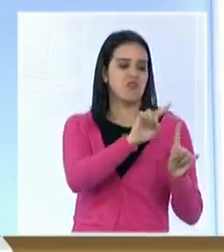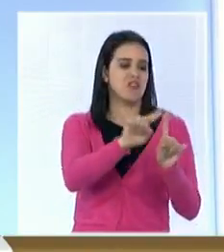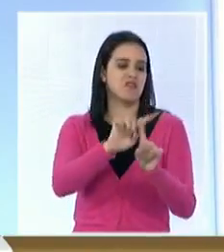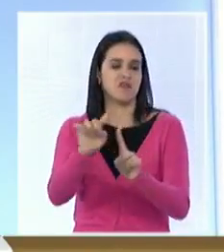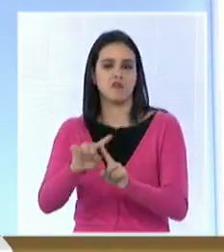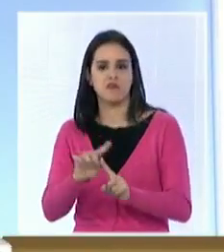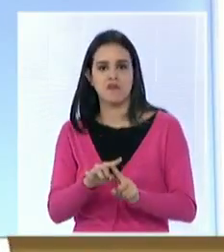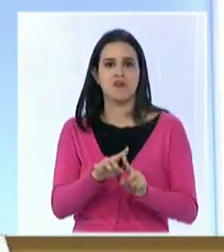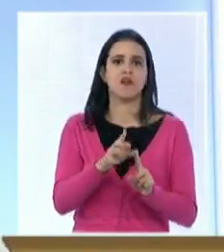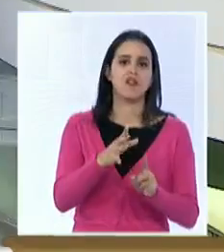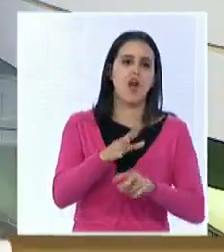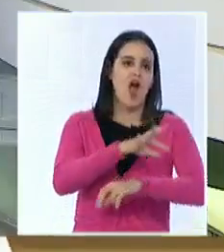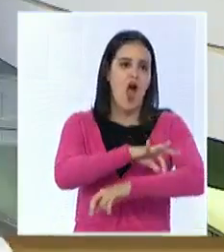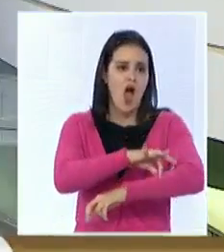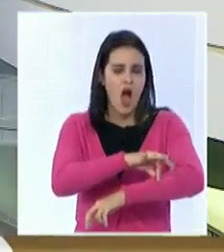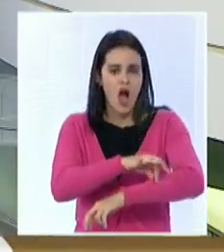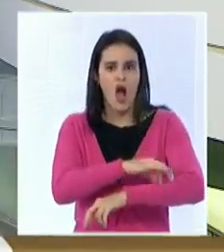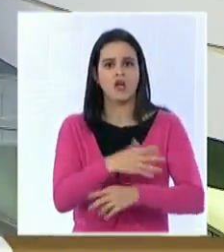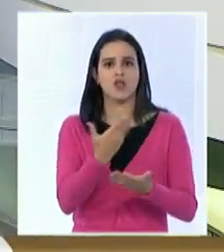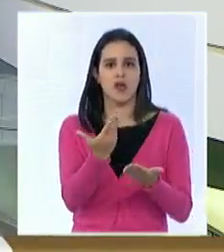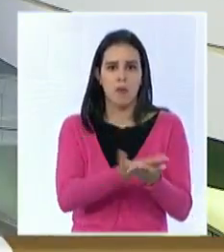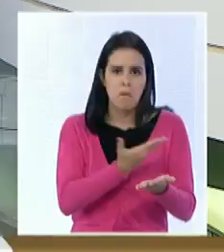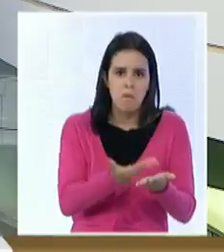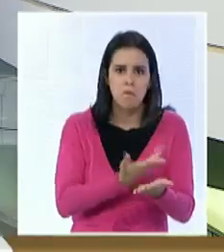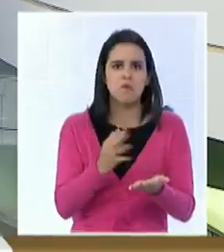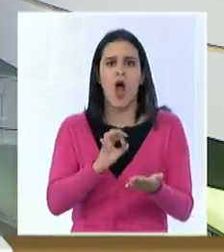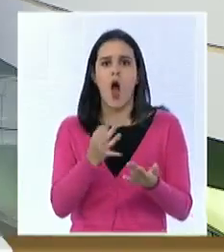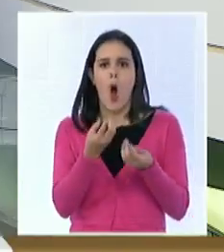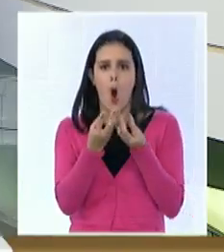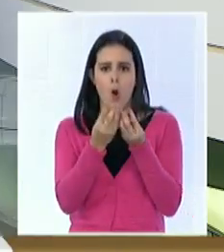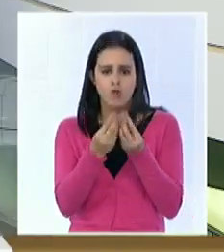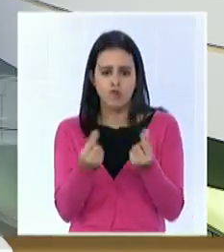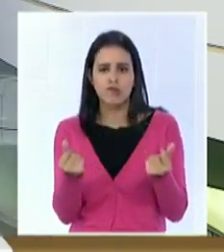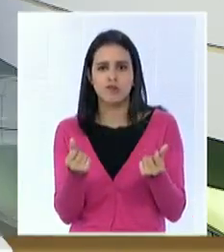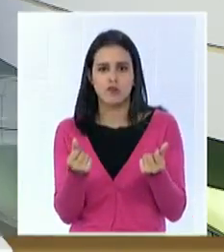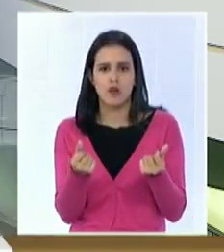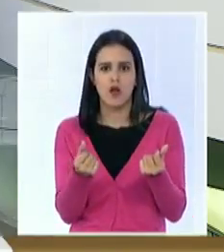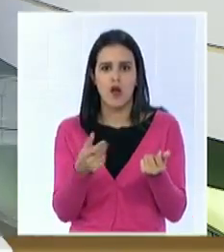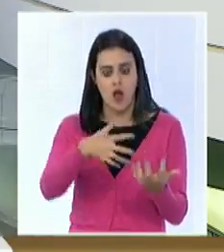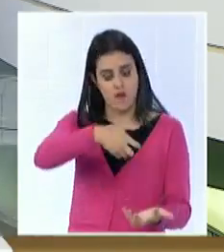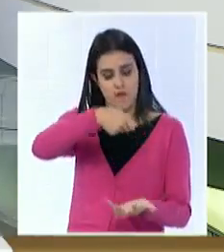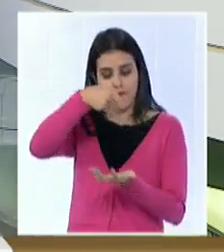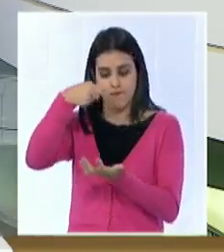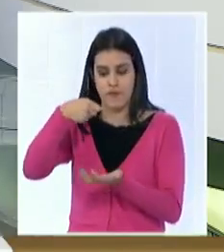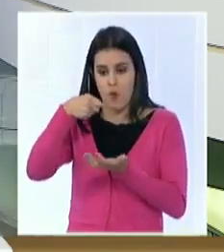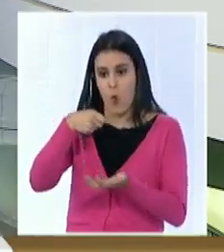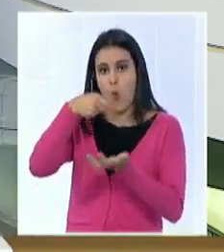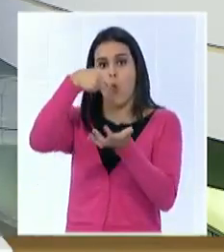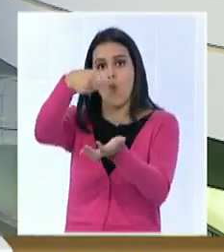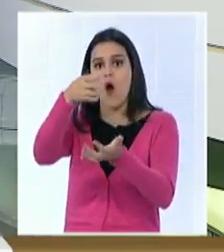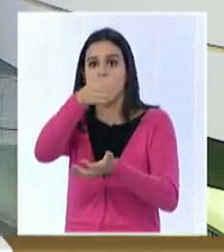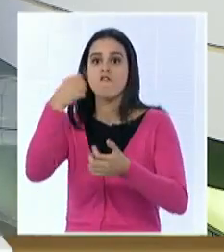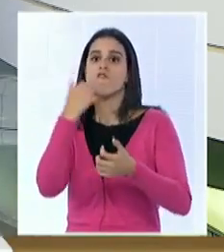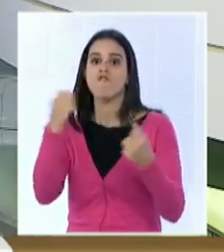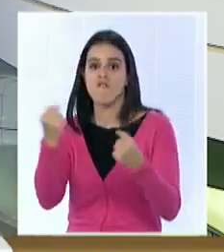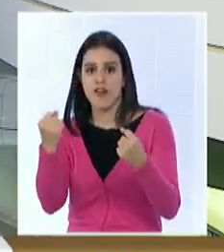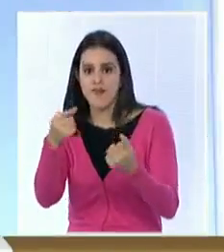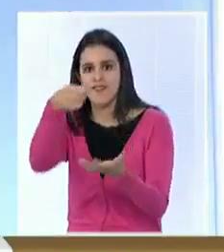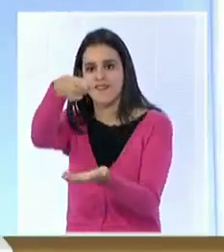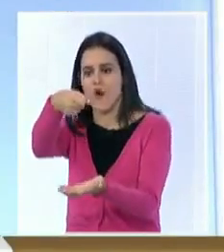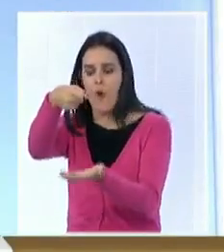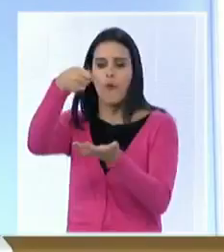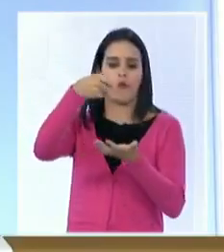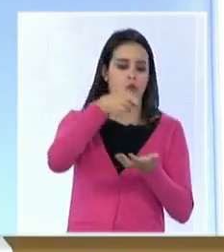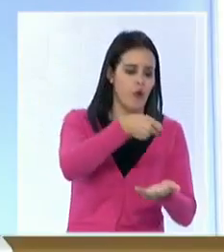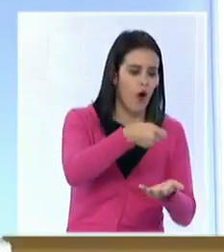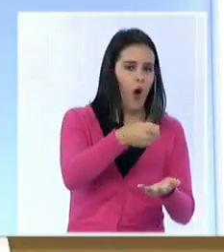bistec o de repente carne molida, piezas en específico y la congelan. Correcto. Sacan del congelador, descongelan,